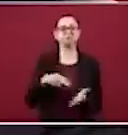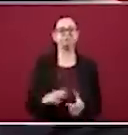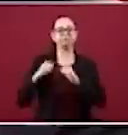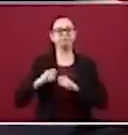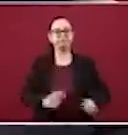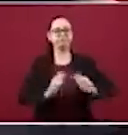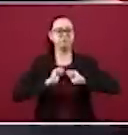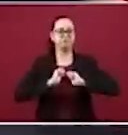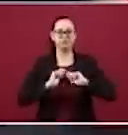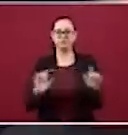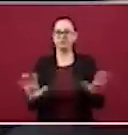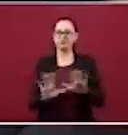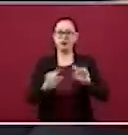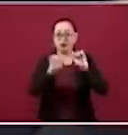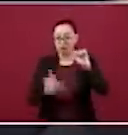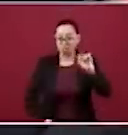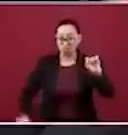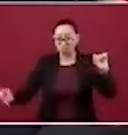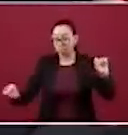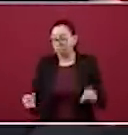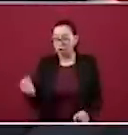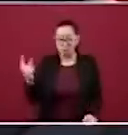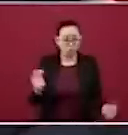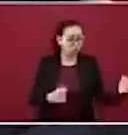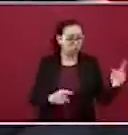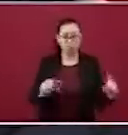del territorio sin atención,